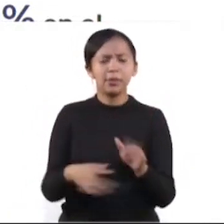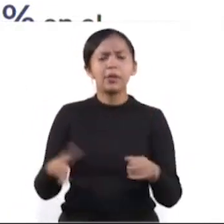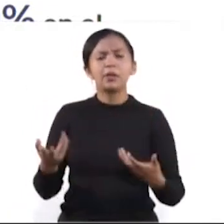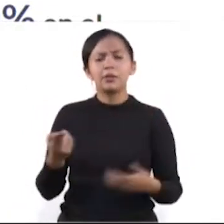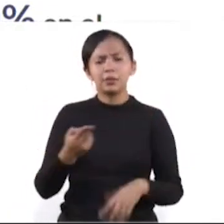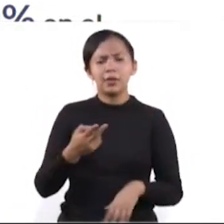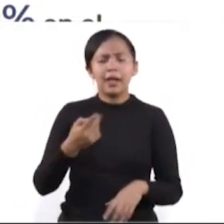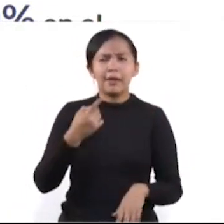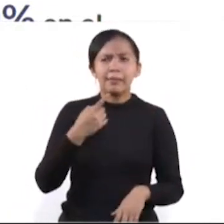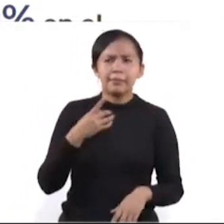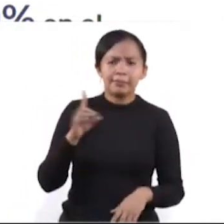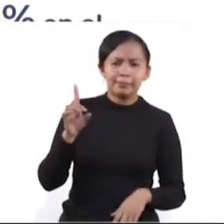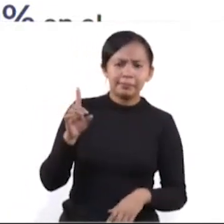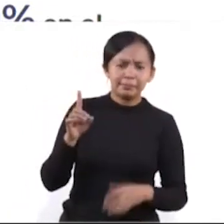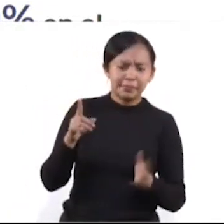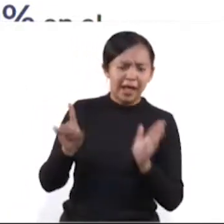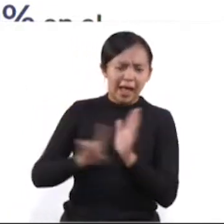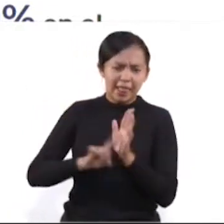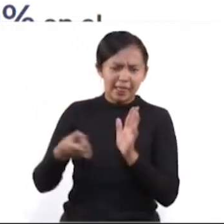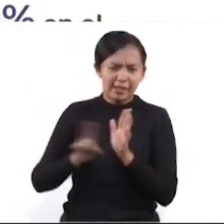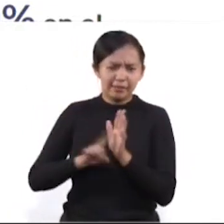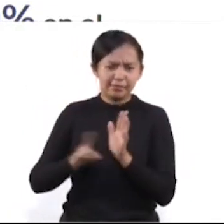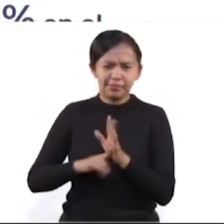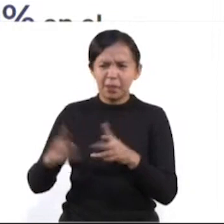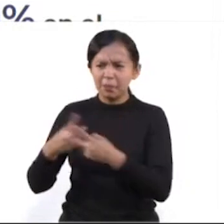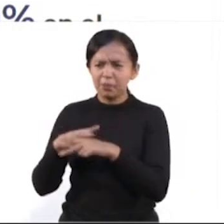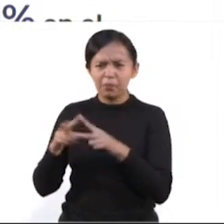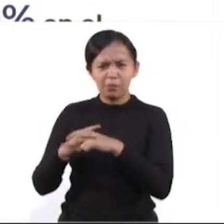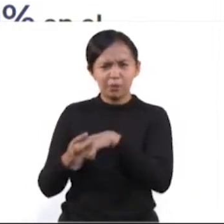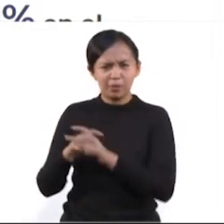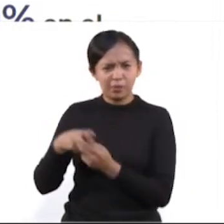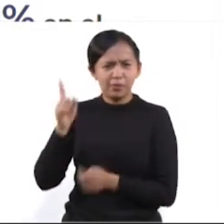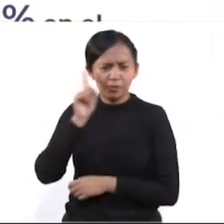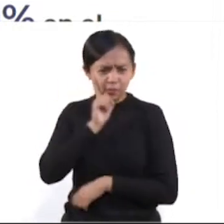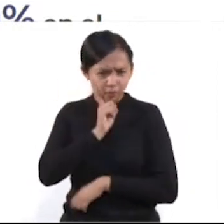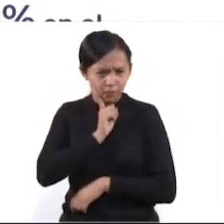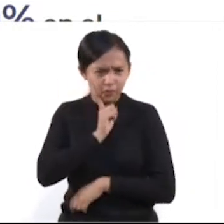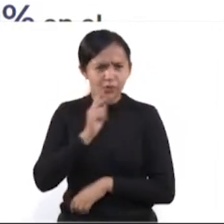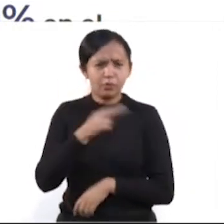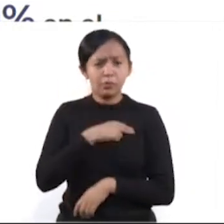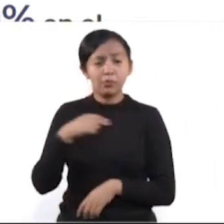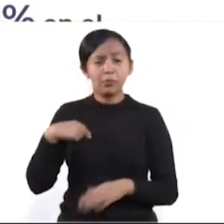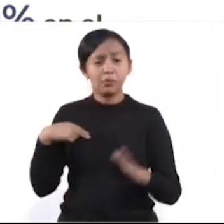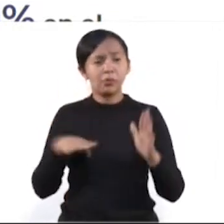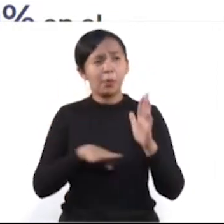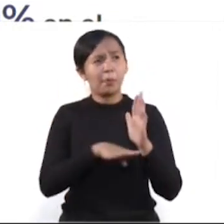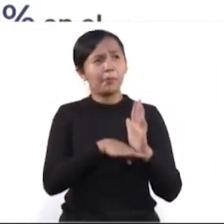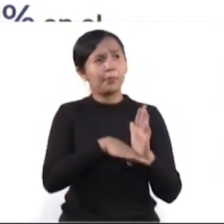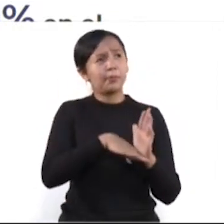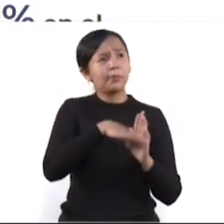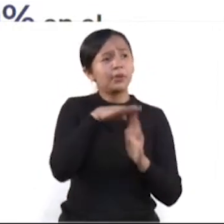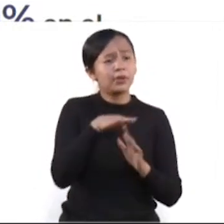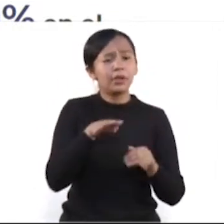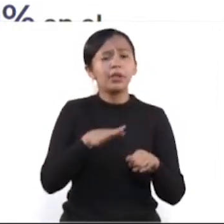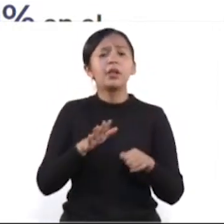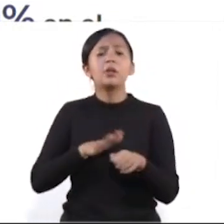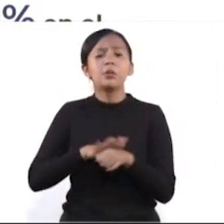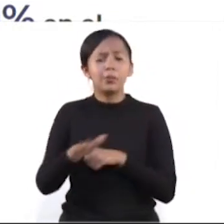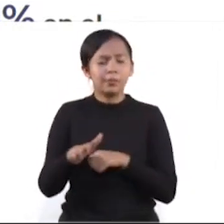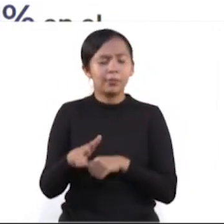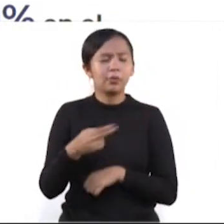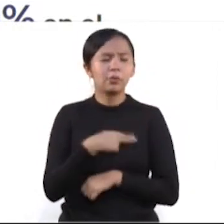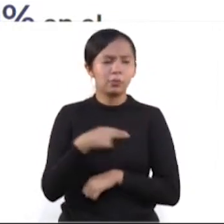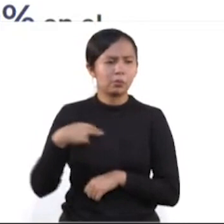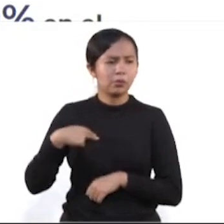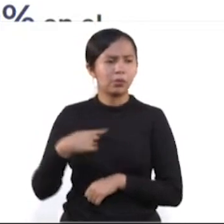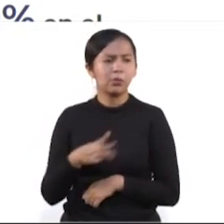pasó de imputar un promedio de 158 agresores al mes en 2019 a 237 en 2022, lo cual